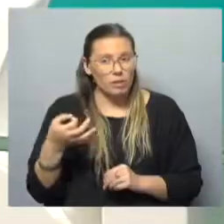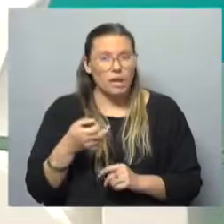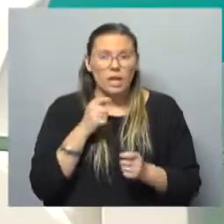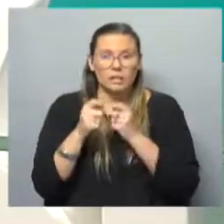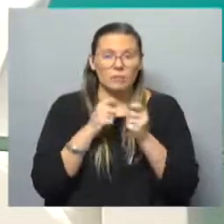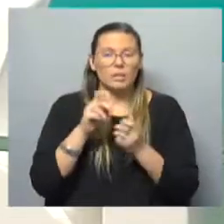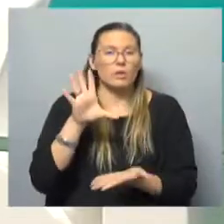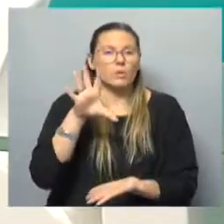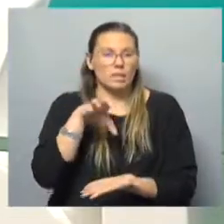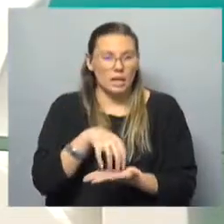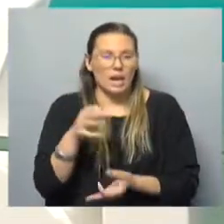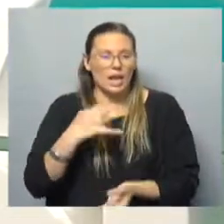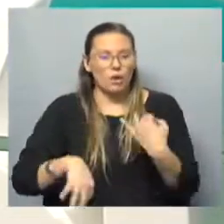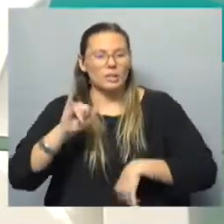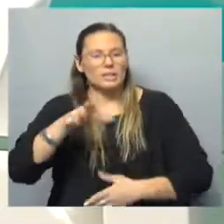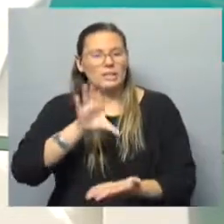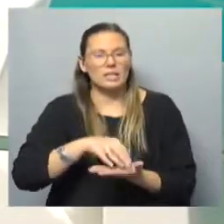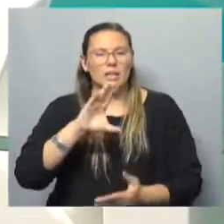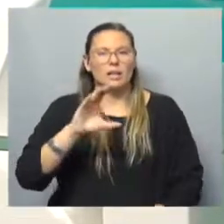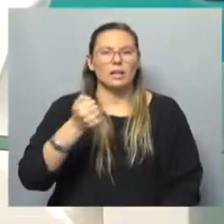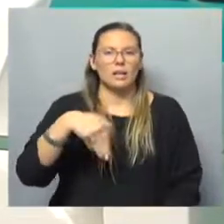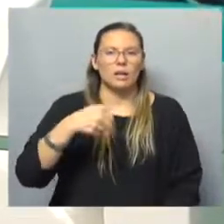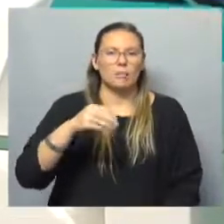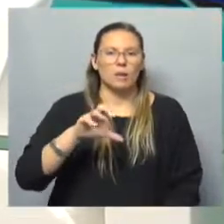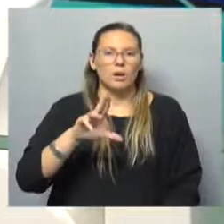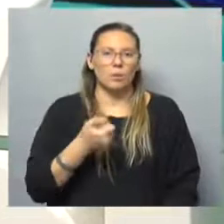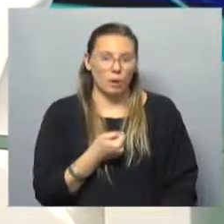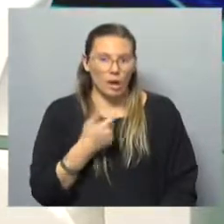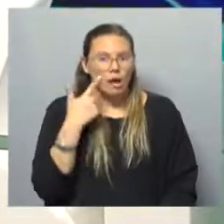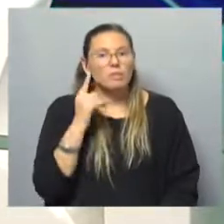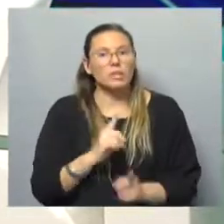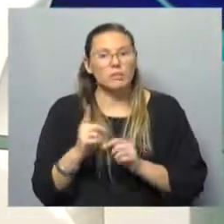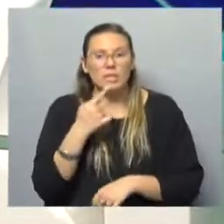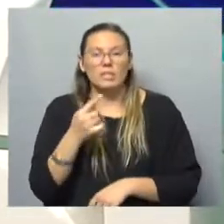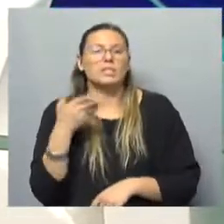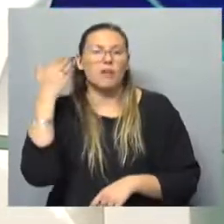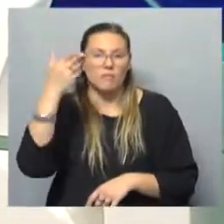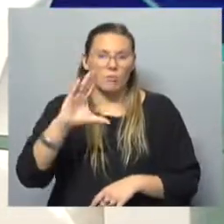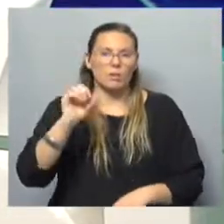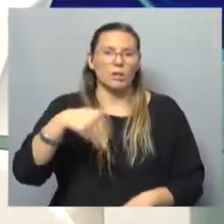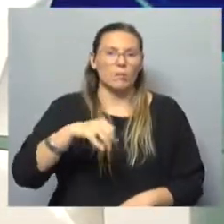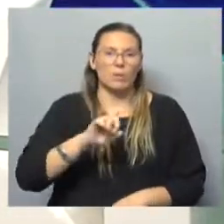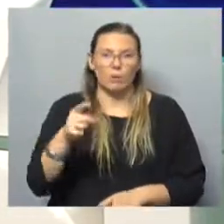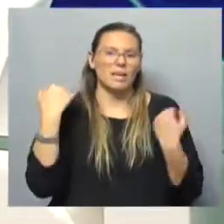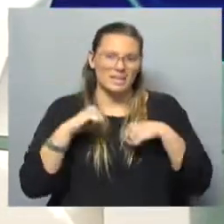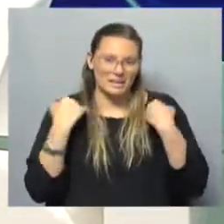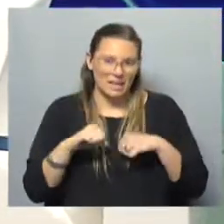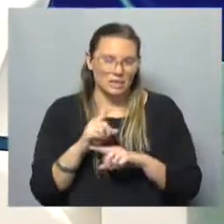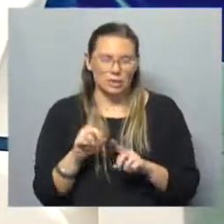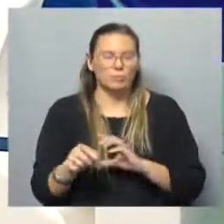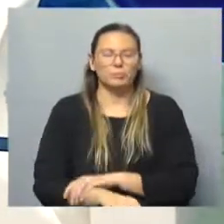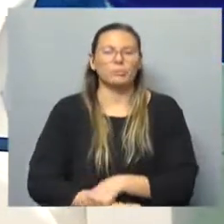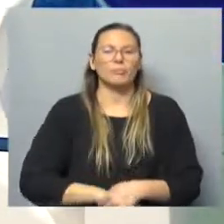en la Camacuá, la obra es en la Camacuá. Ah, es verdad, tenés razón. Sí, viste que a veces pasa, uno dice, vamos a la Camacuá, y es donde están ensayando. Exacto. Lo que